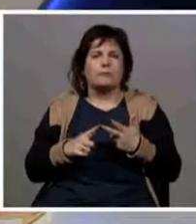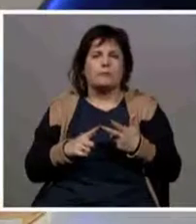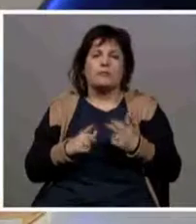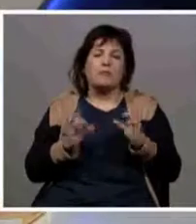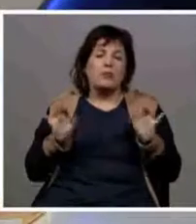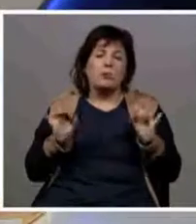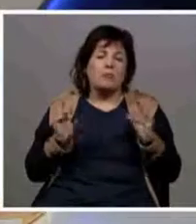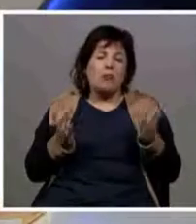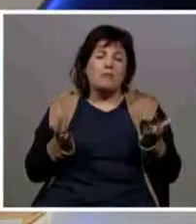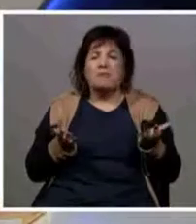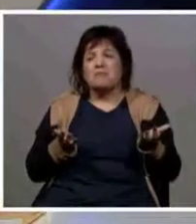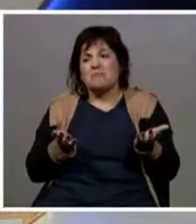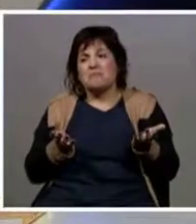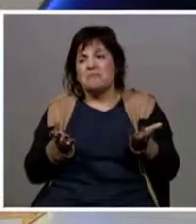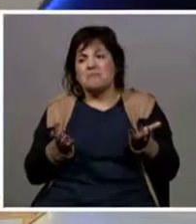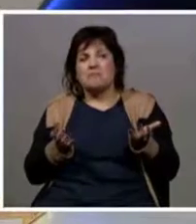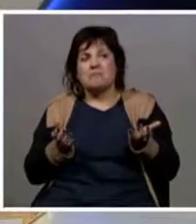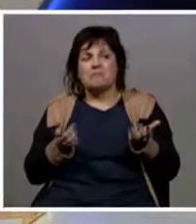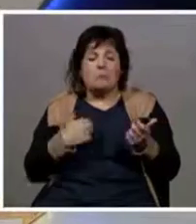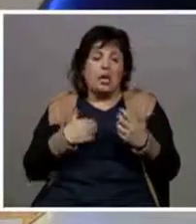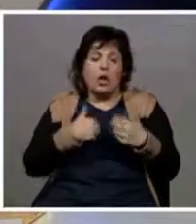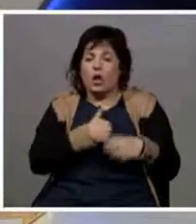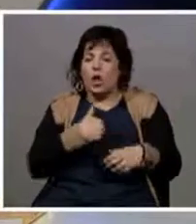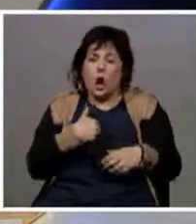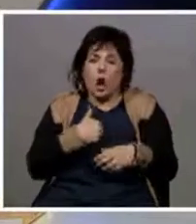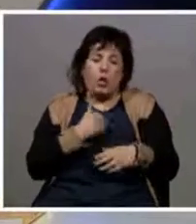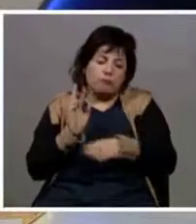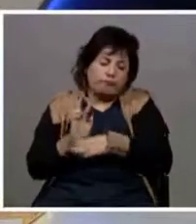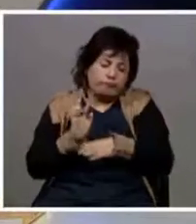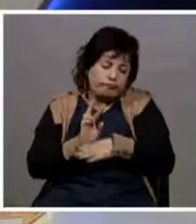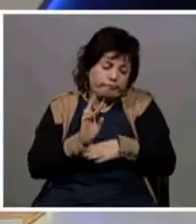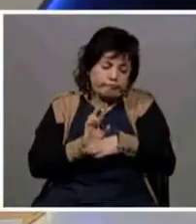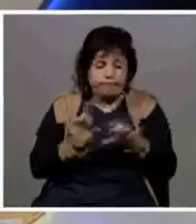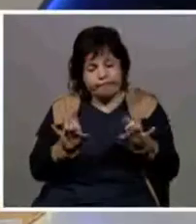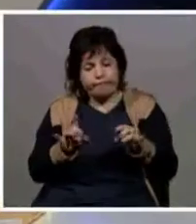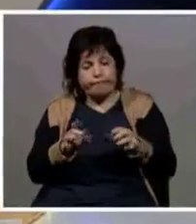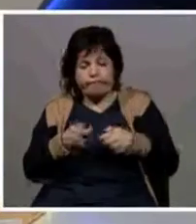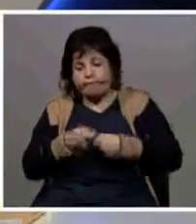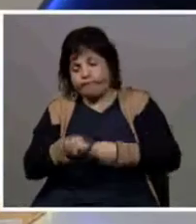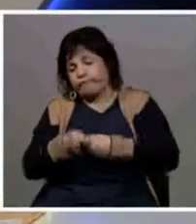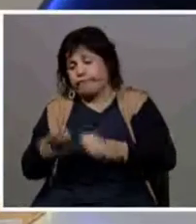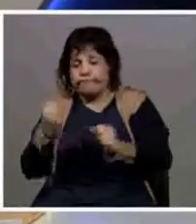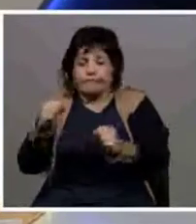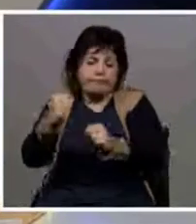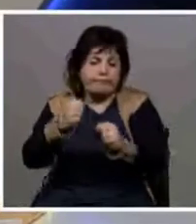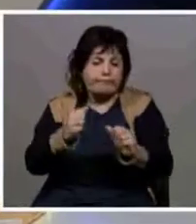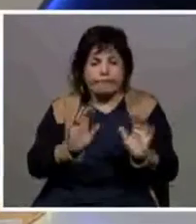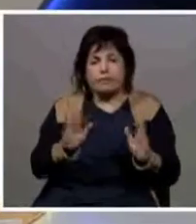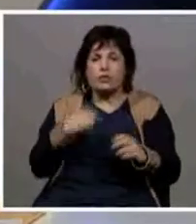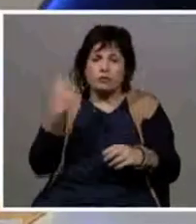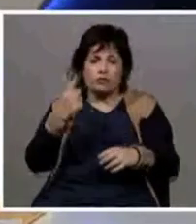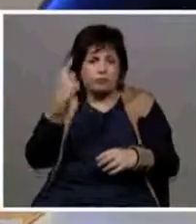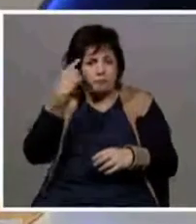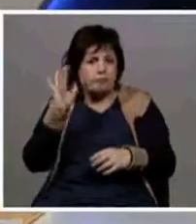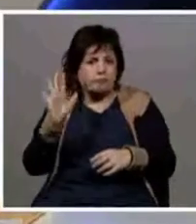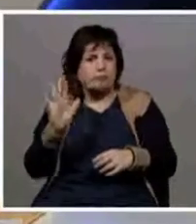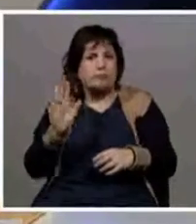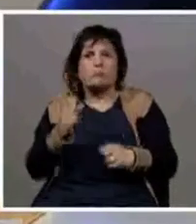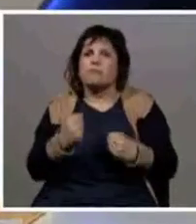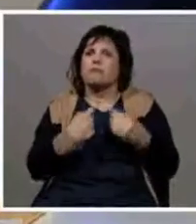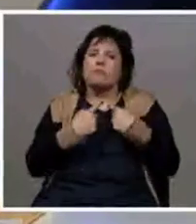naturaliza de alguna manera esa función como una función este esperable casi como la